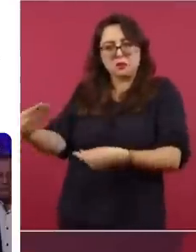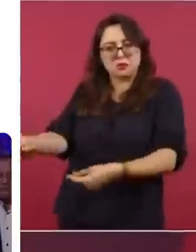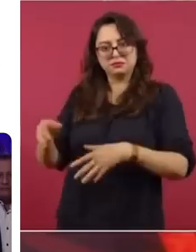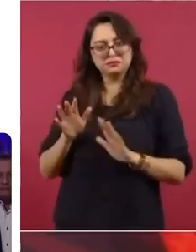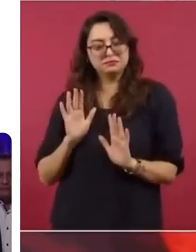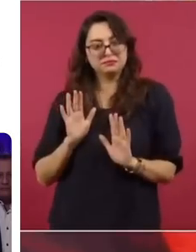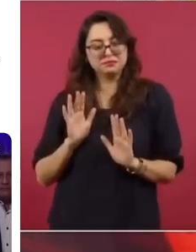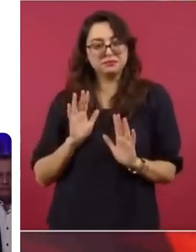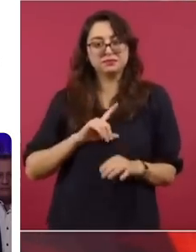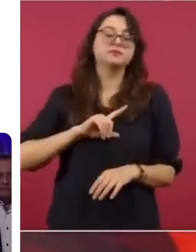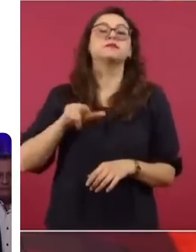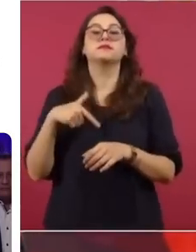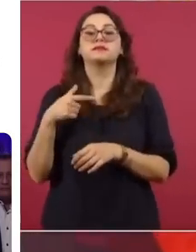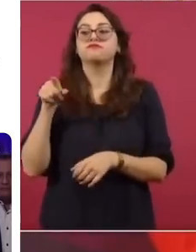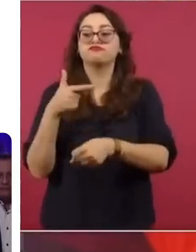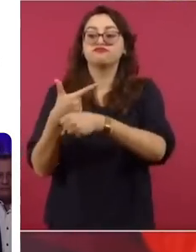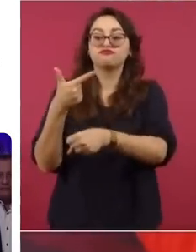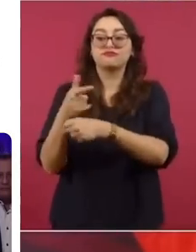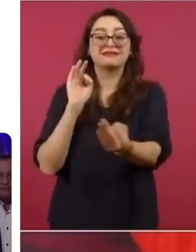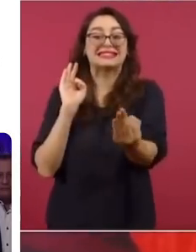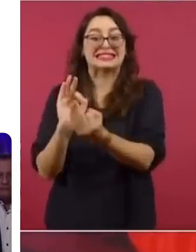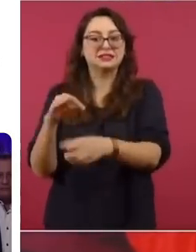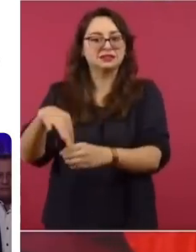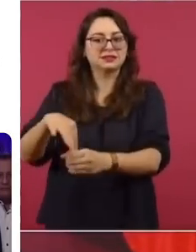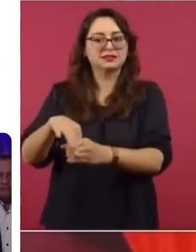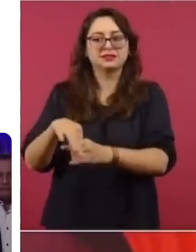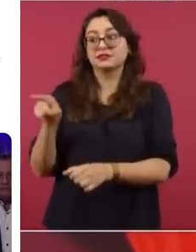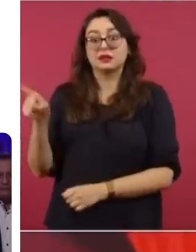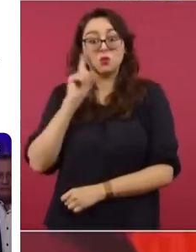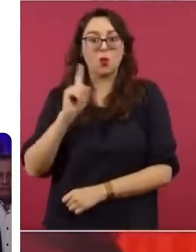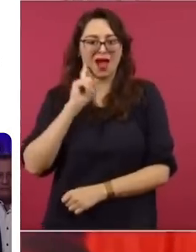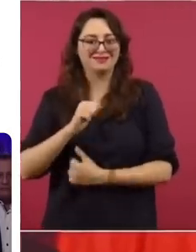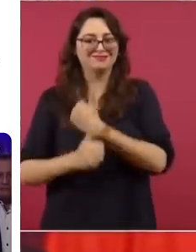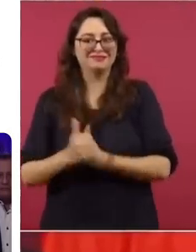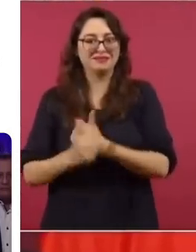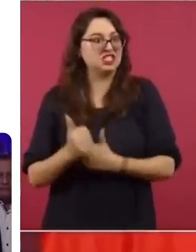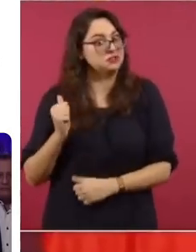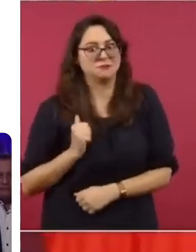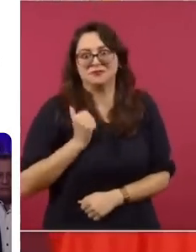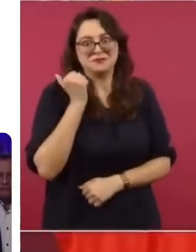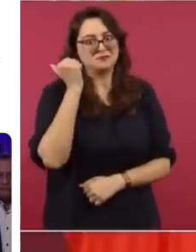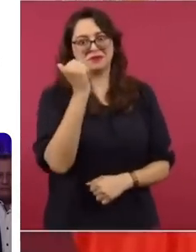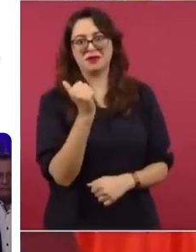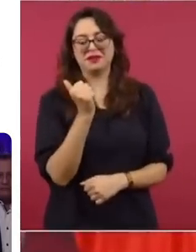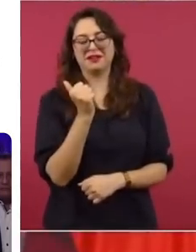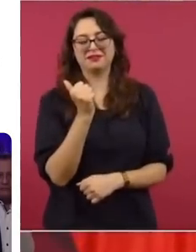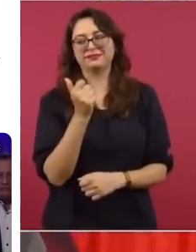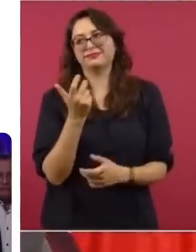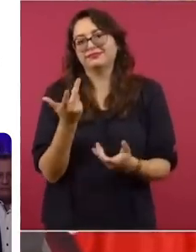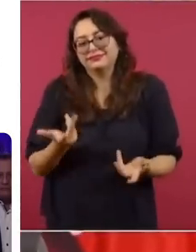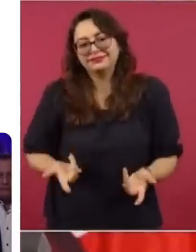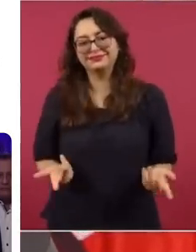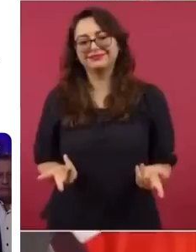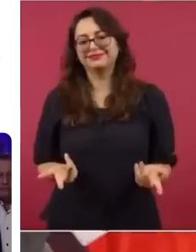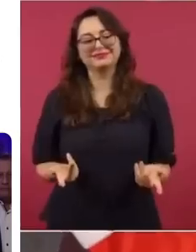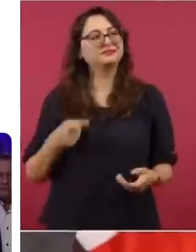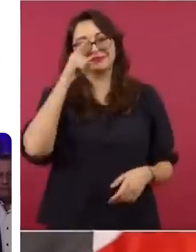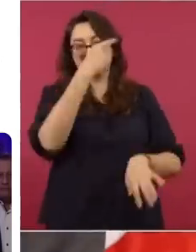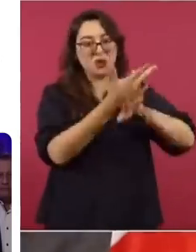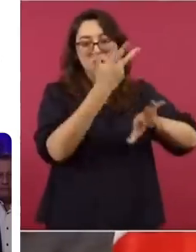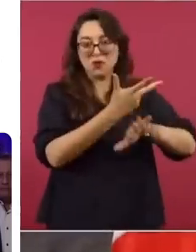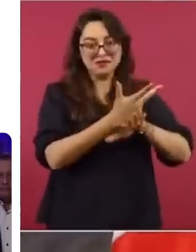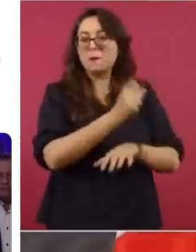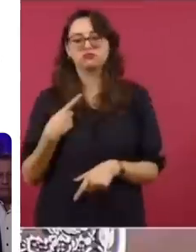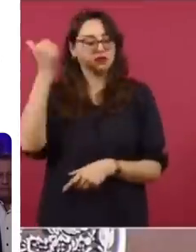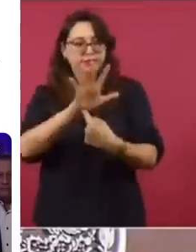en Guatemala, ya ven, es lo mismo en todos lados. Esto del senador de Luisiana es por lo mismo,